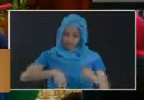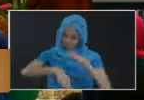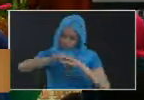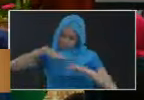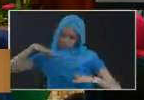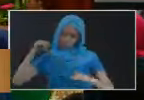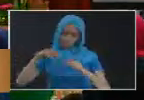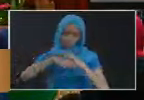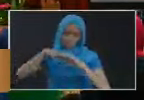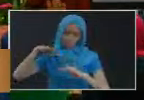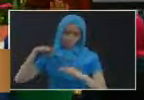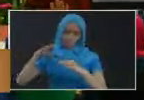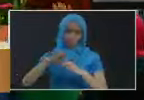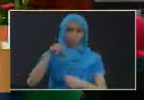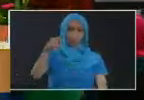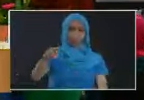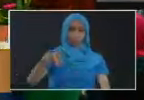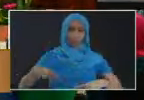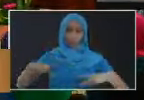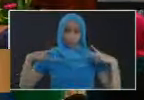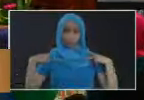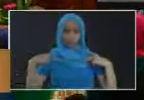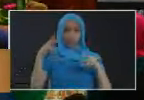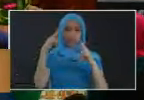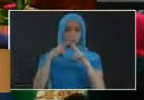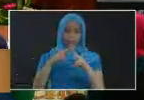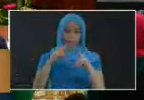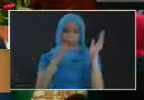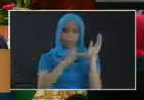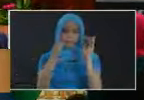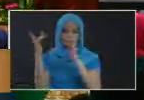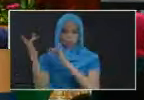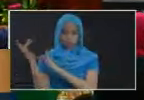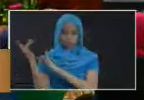fuera de tu vida, en el nombre de Jesús.